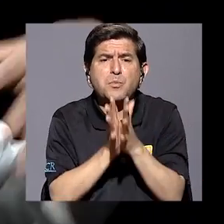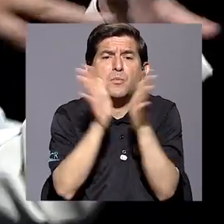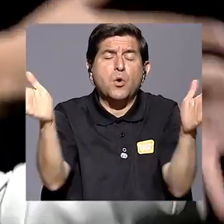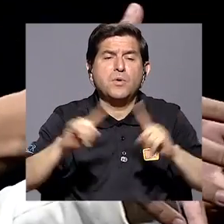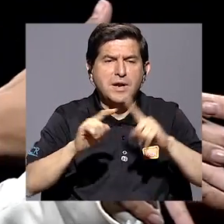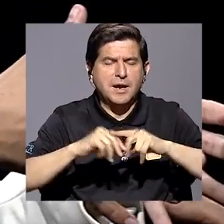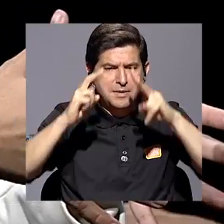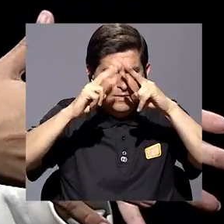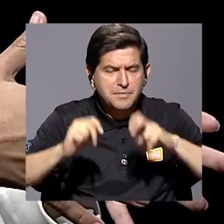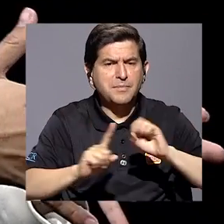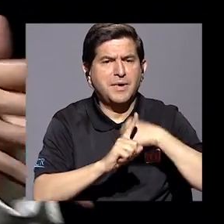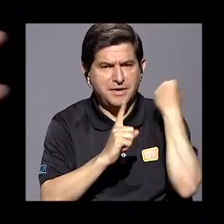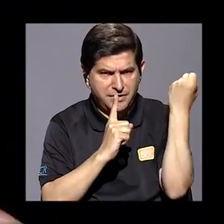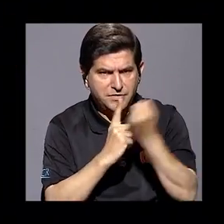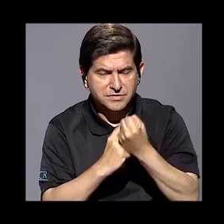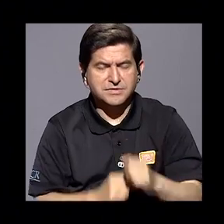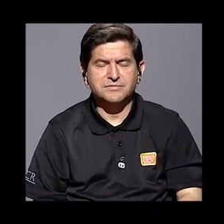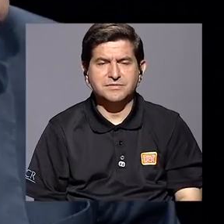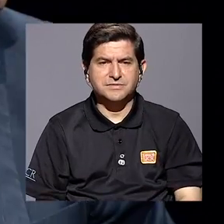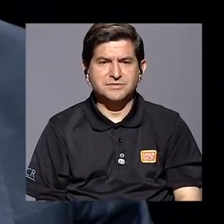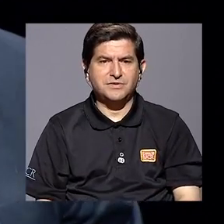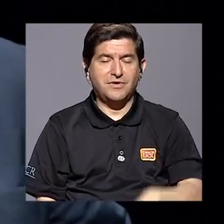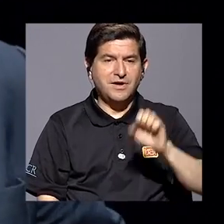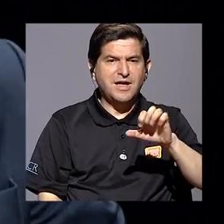pero revisando las condiciones